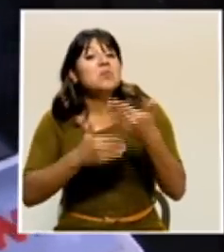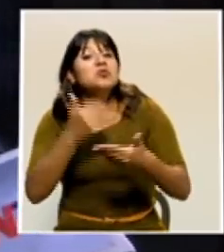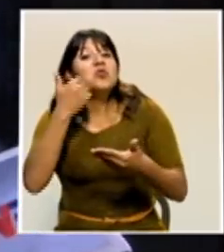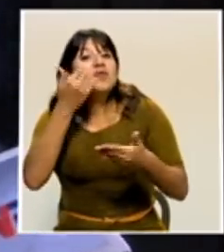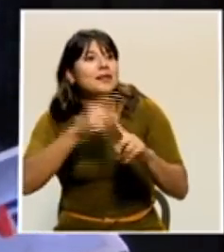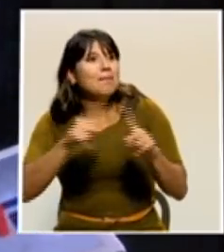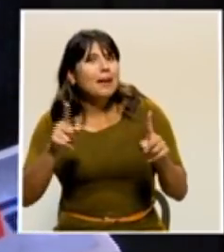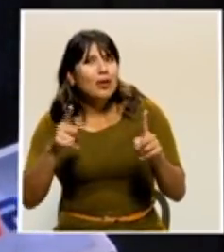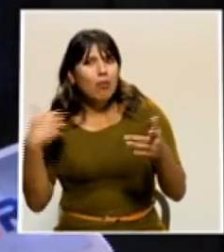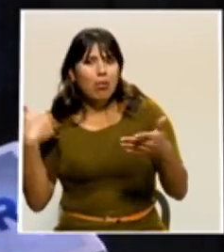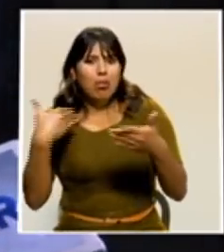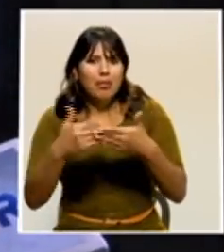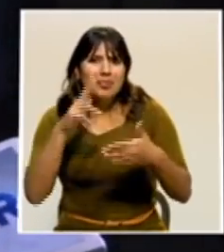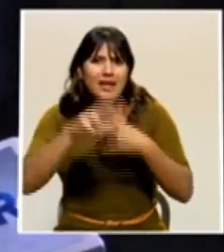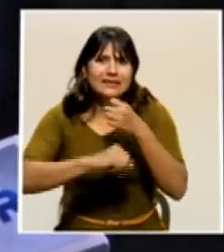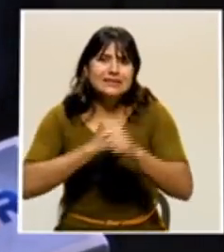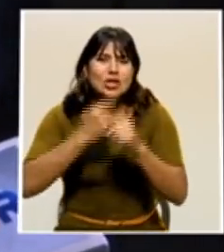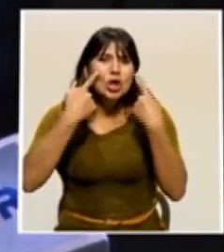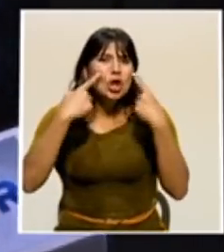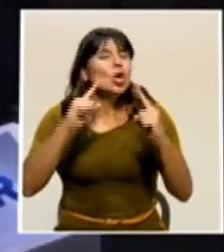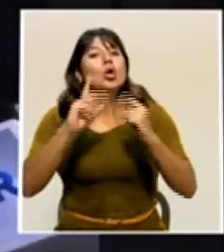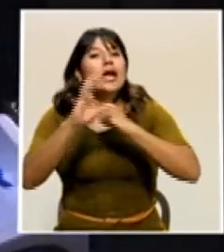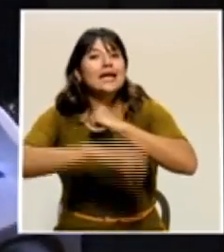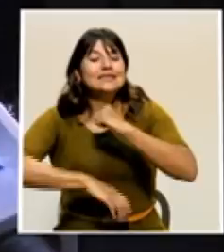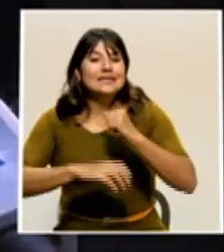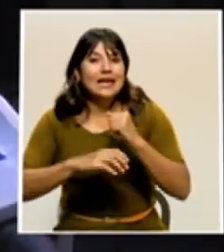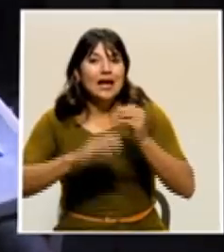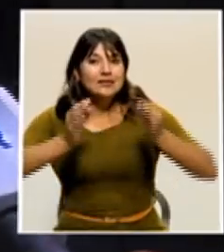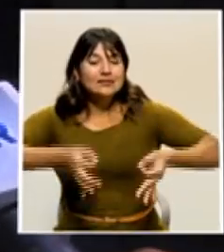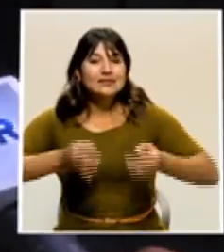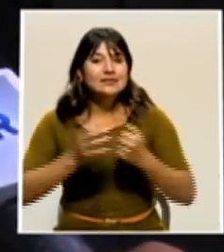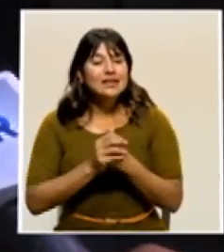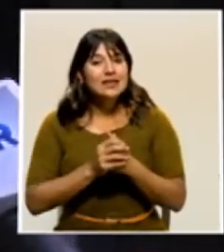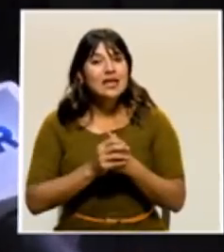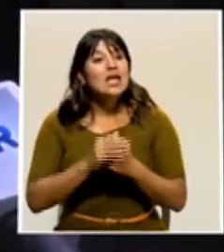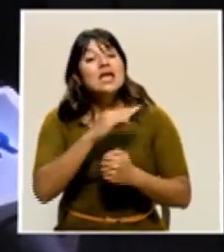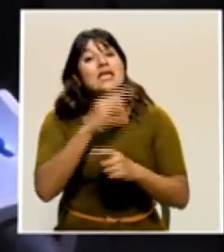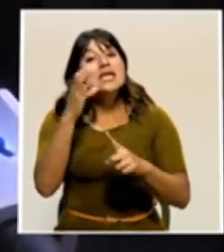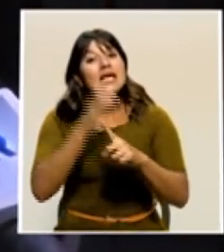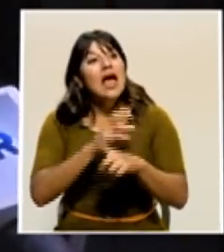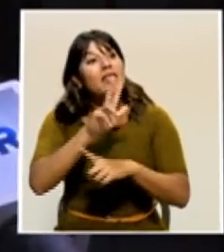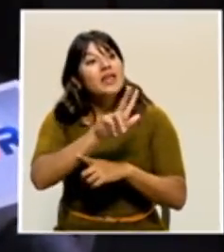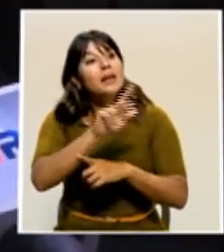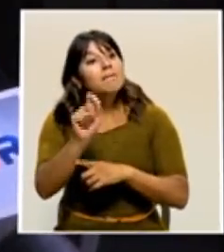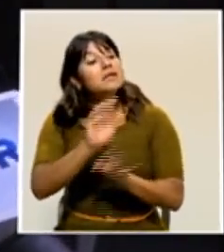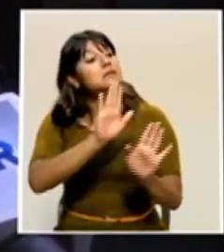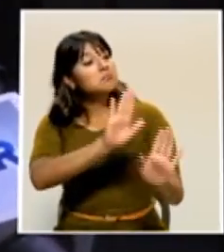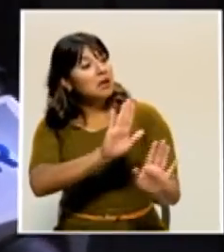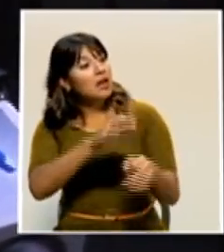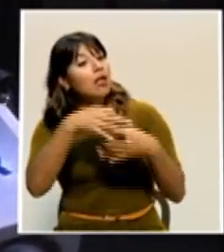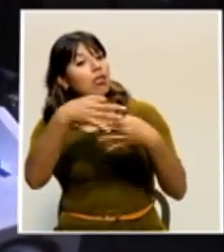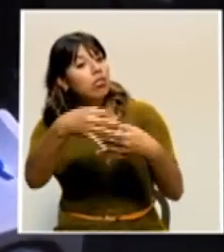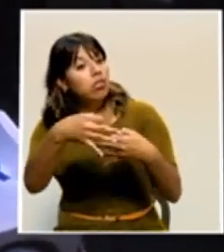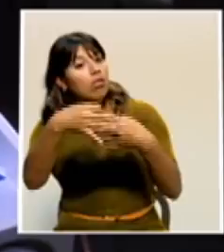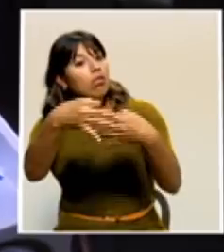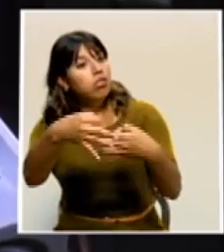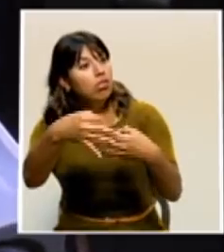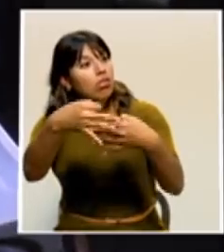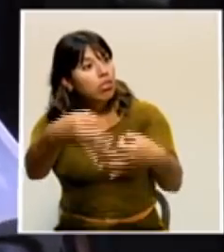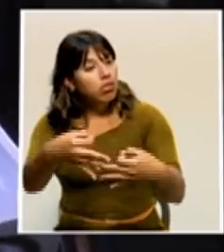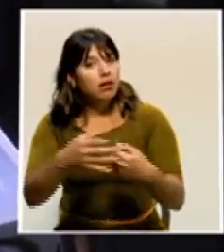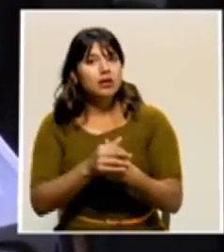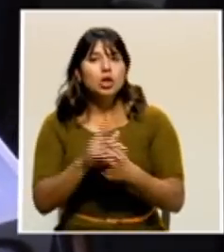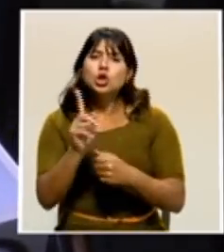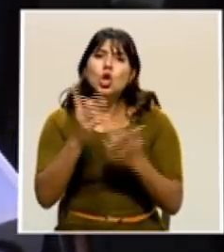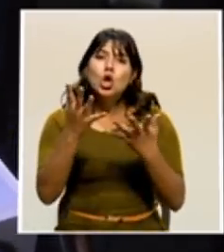acusado. Y cada 3 meses le pedían prisión preventiva al Tribunal Penal diciéndole en 3 meses acusamos, y no han acusado. Y no quieren